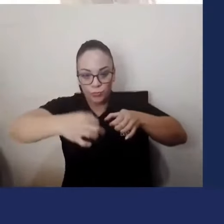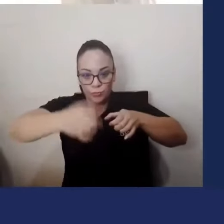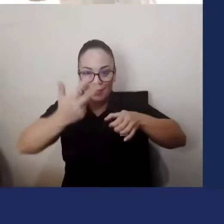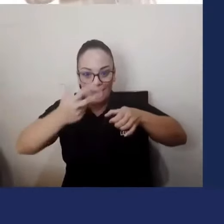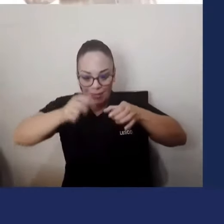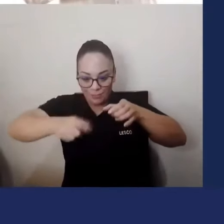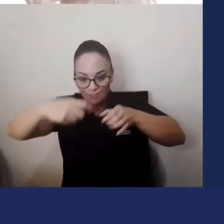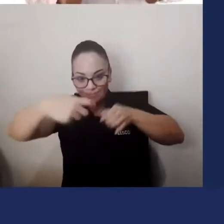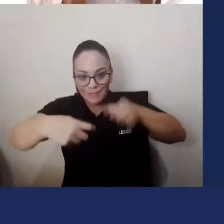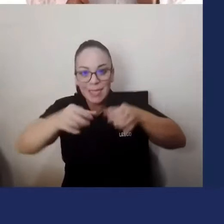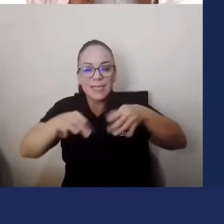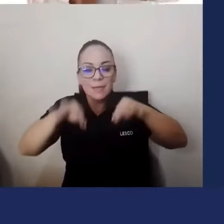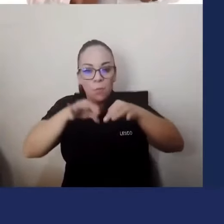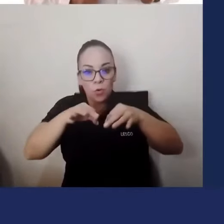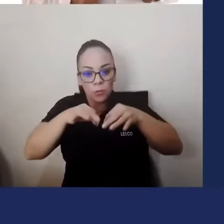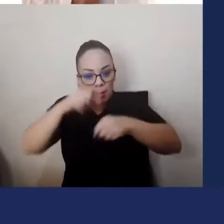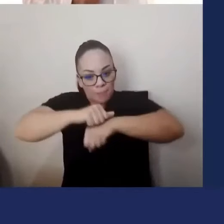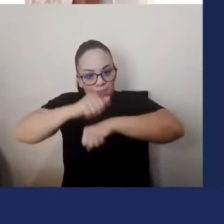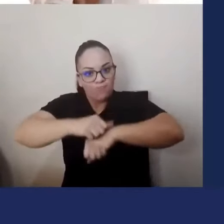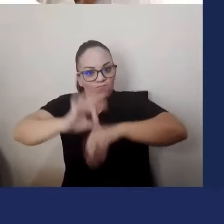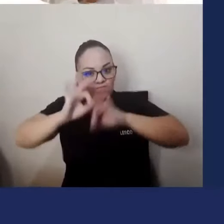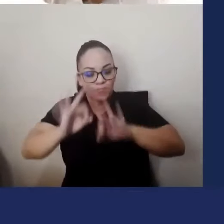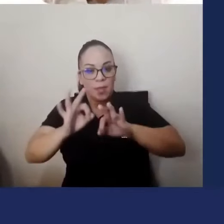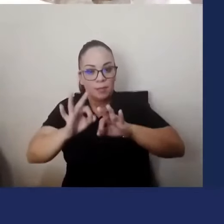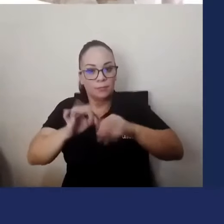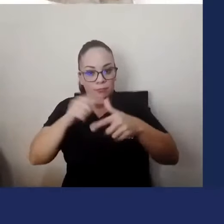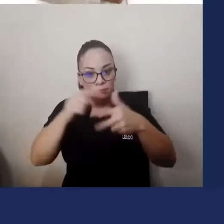criminalidad no nos afecte a todos como sociedad.